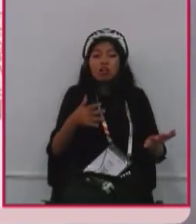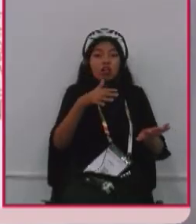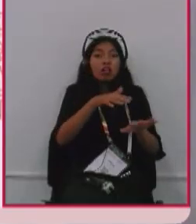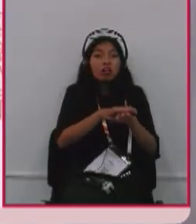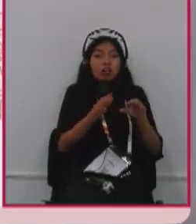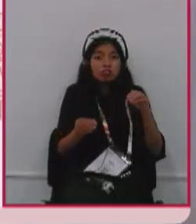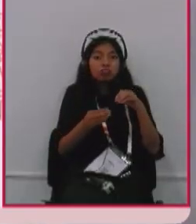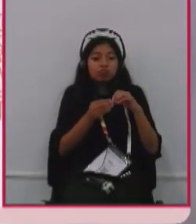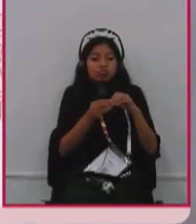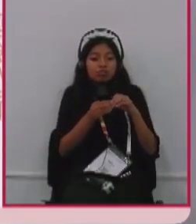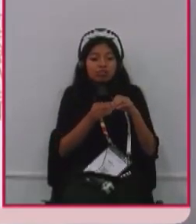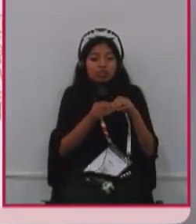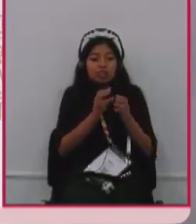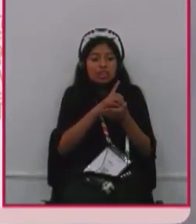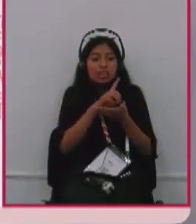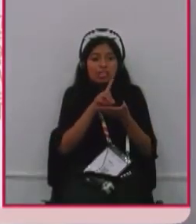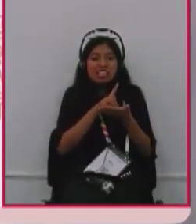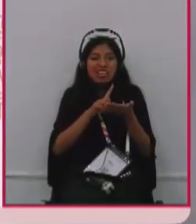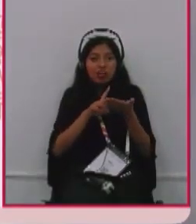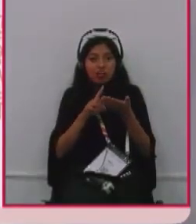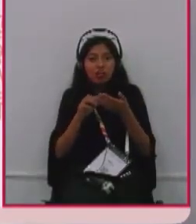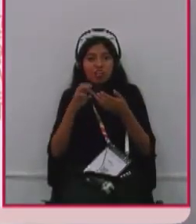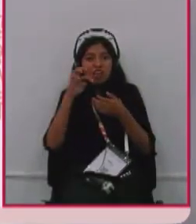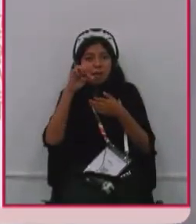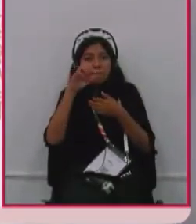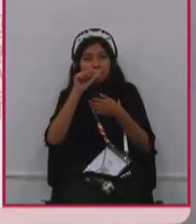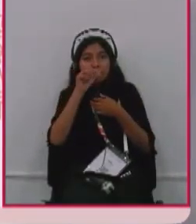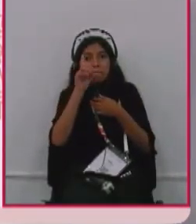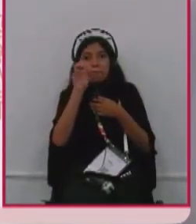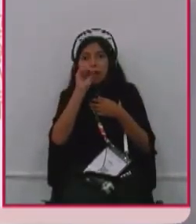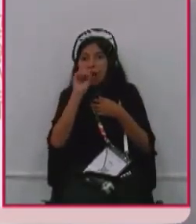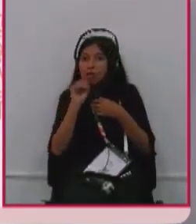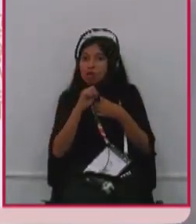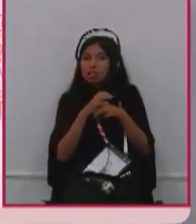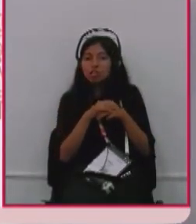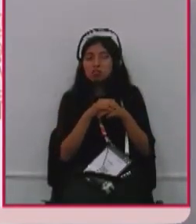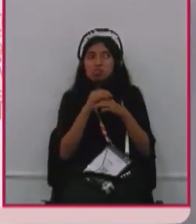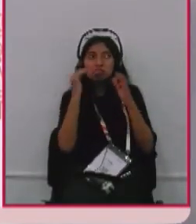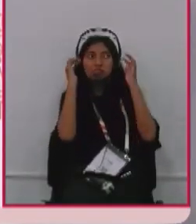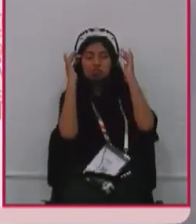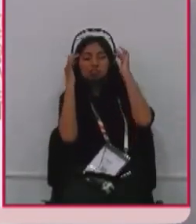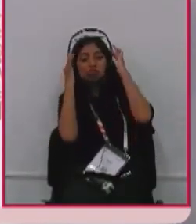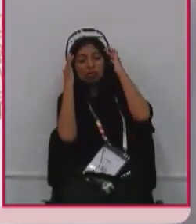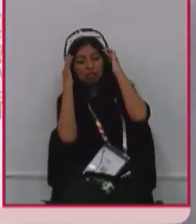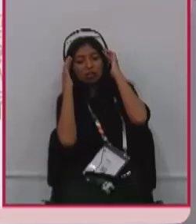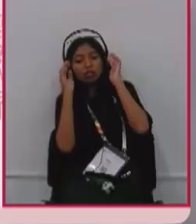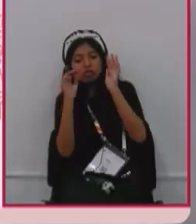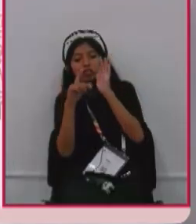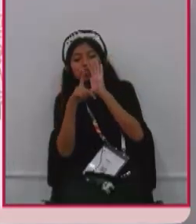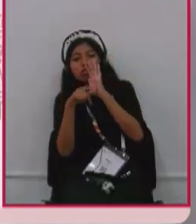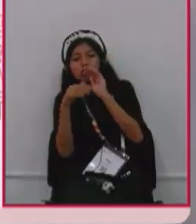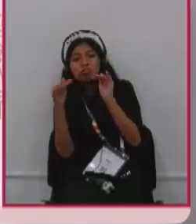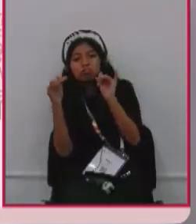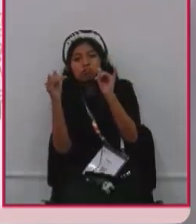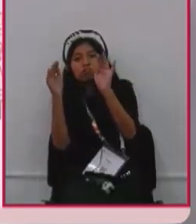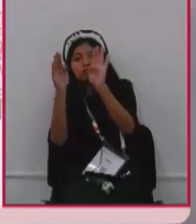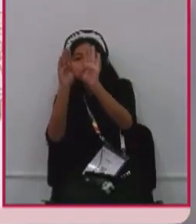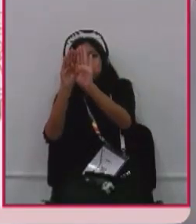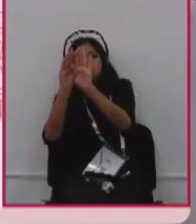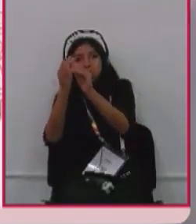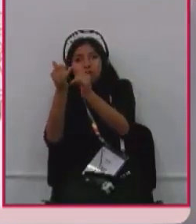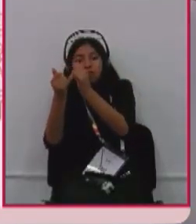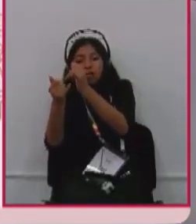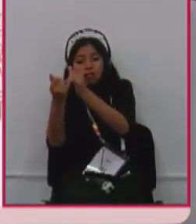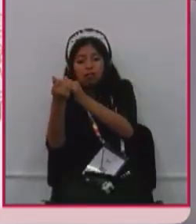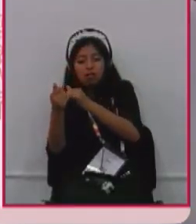etapa de diseño de los pads, pensando en que más adelante, cuando ya estemos muy cerca al cierre, va a haber una